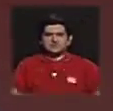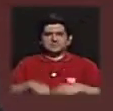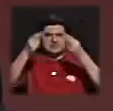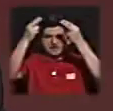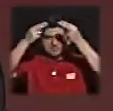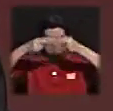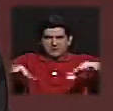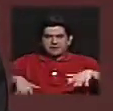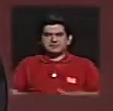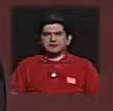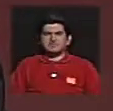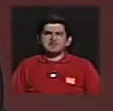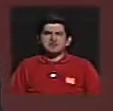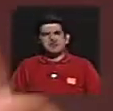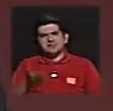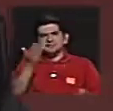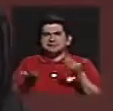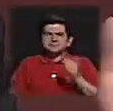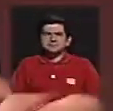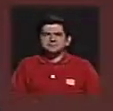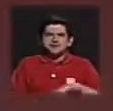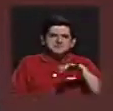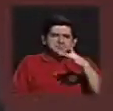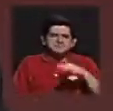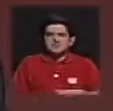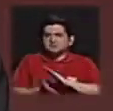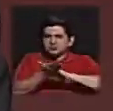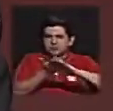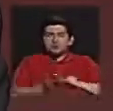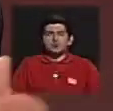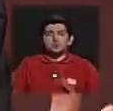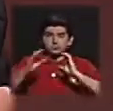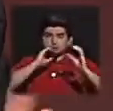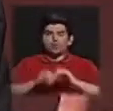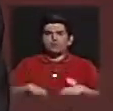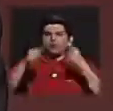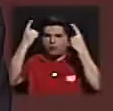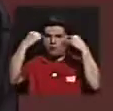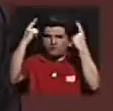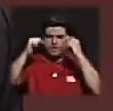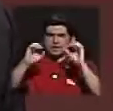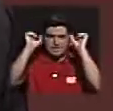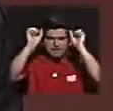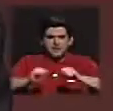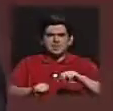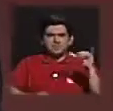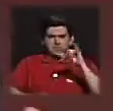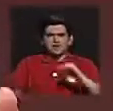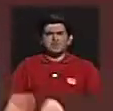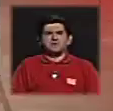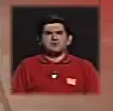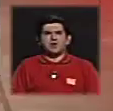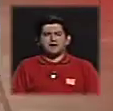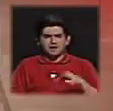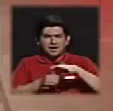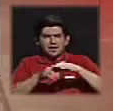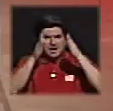Internet medianamente decente, ni a un sistema de comunicación eficiente para llevar sus reservas. Igual con el agricultor, es